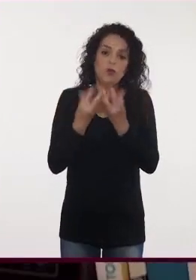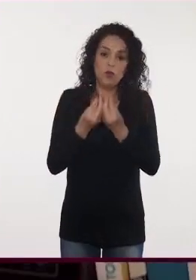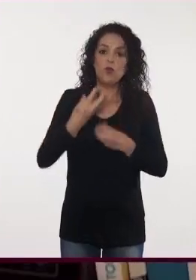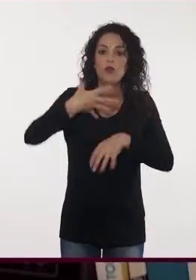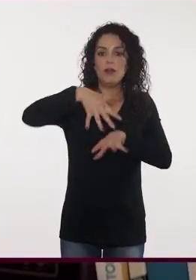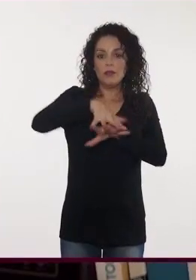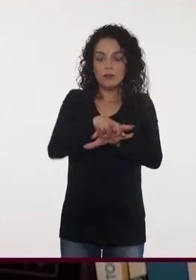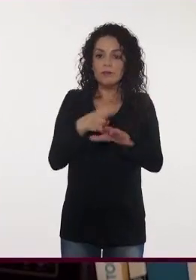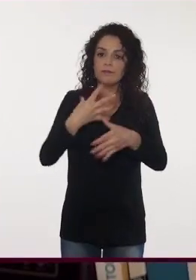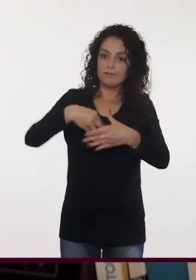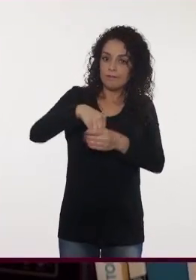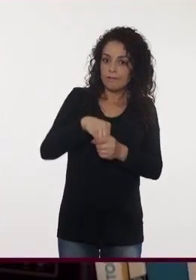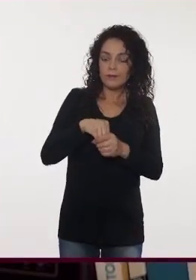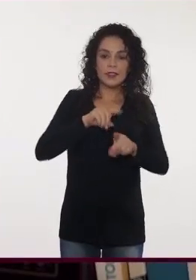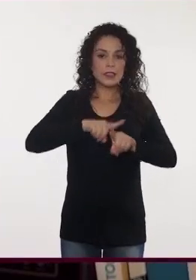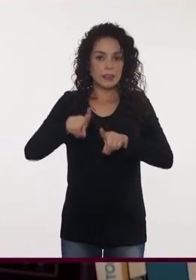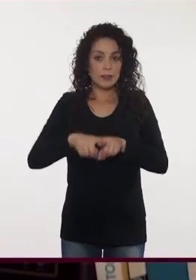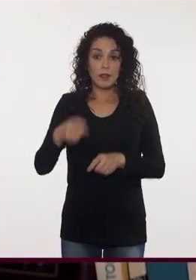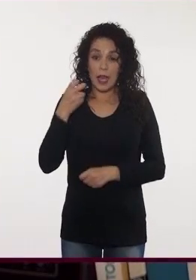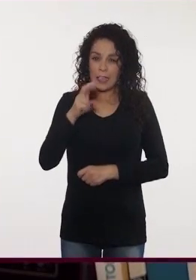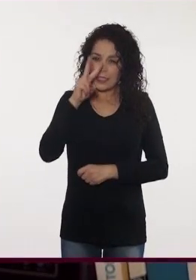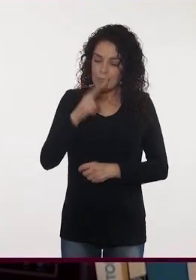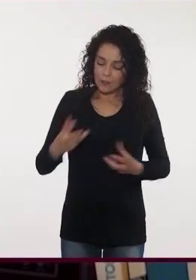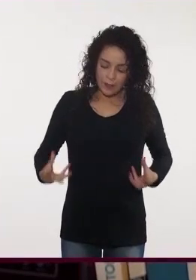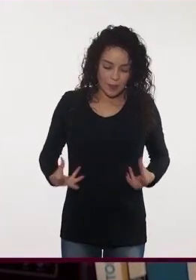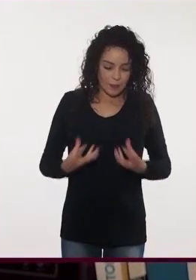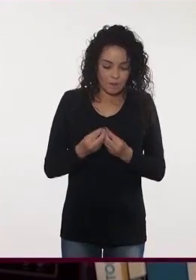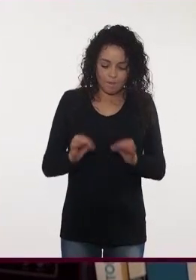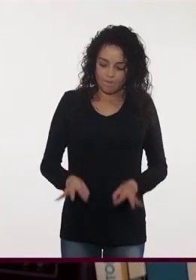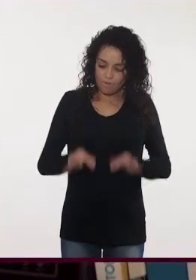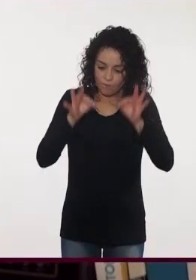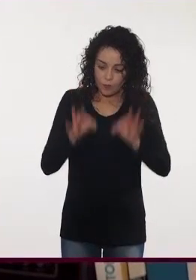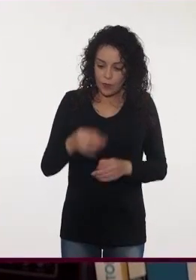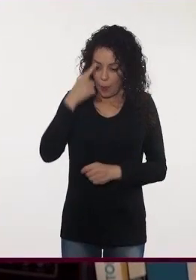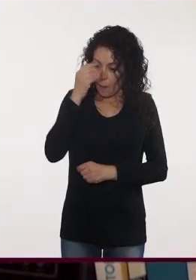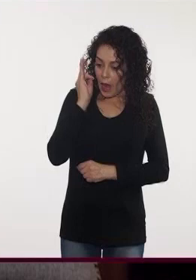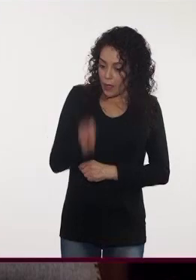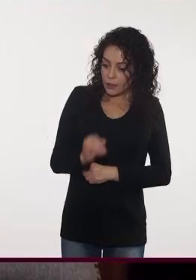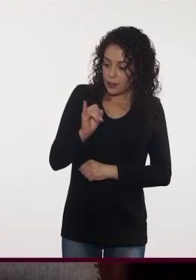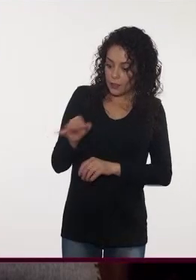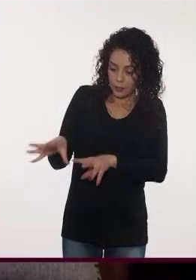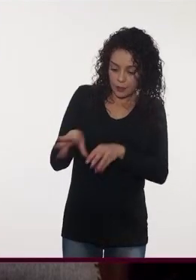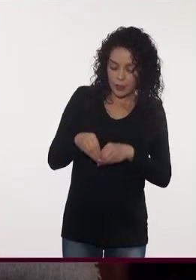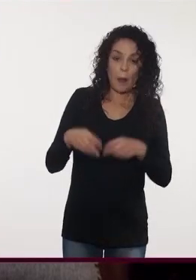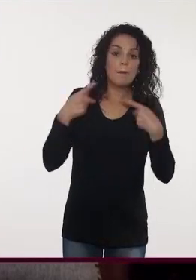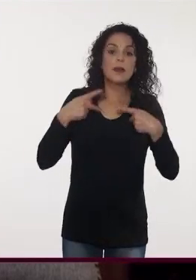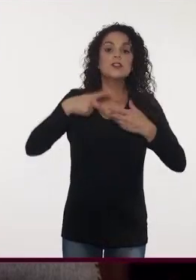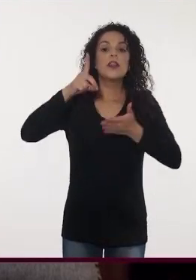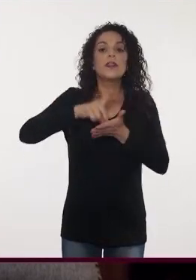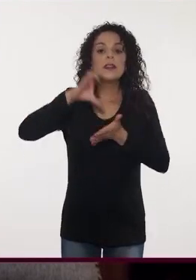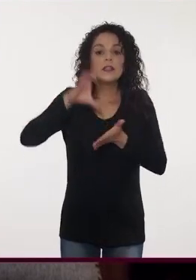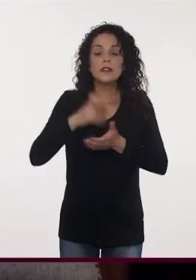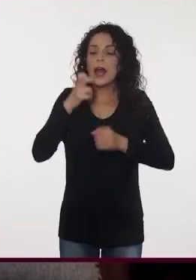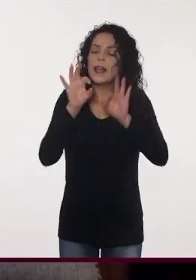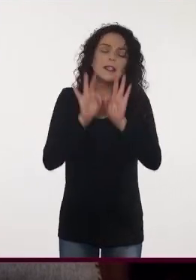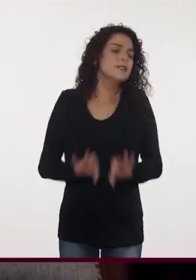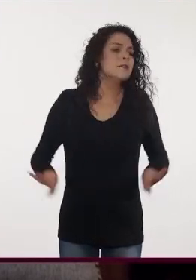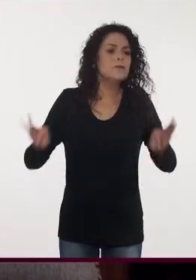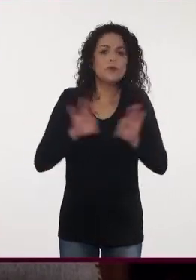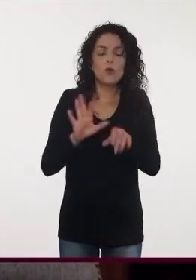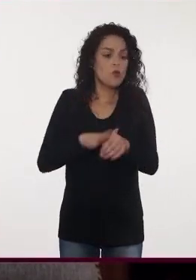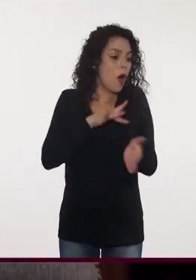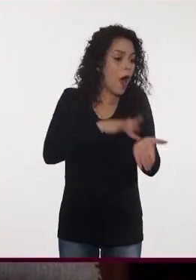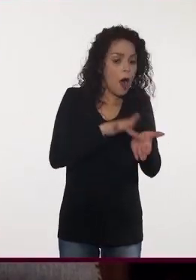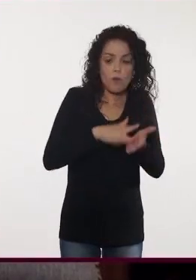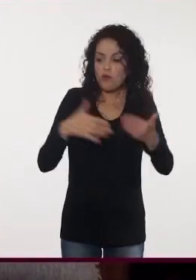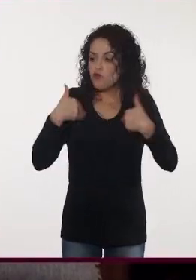De esto depende la verdadera integración social de las personas con discapacidad. es una parte fundamental, pues el